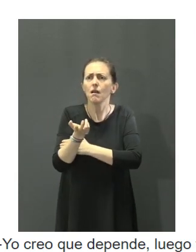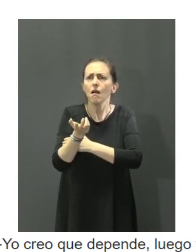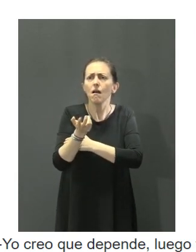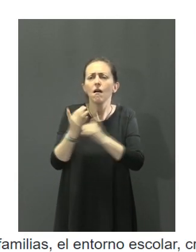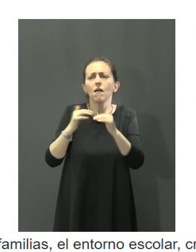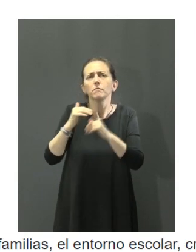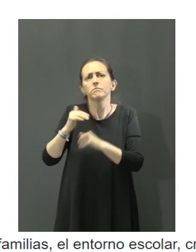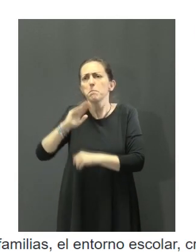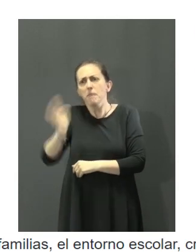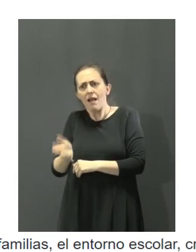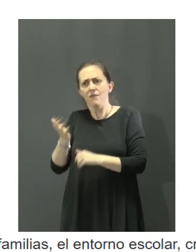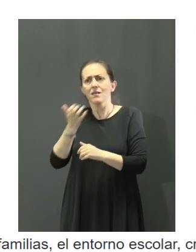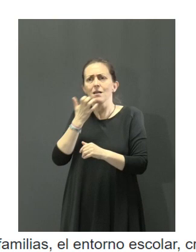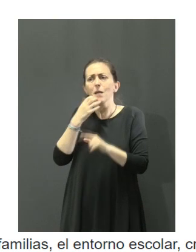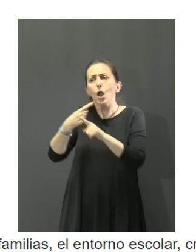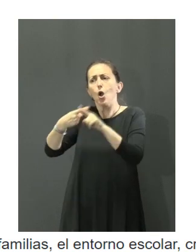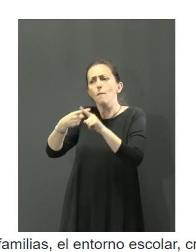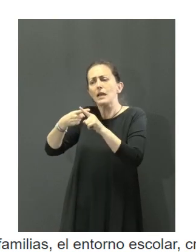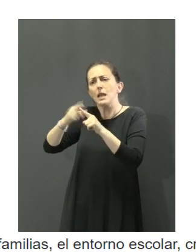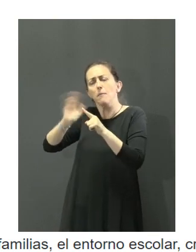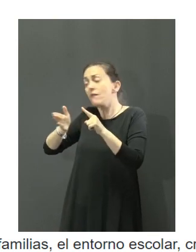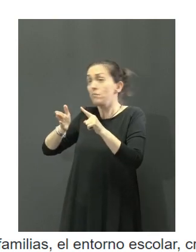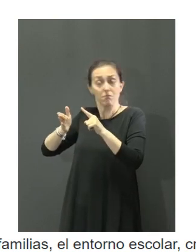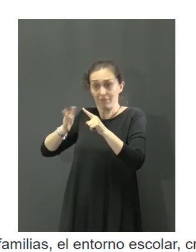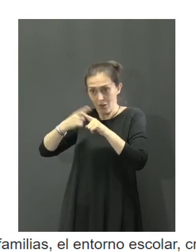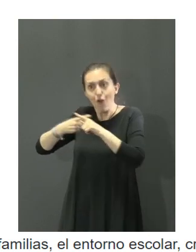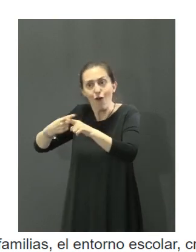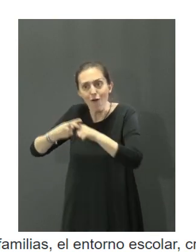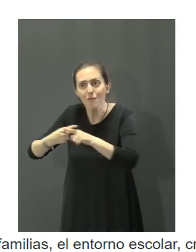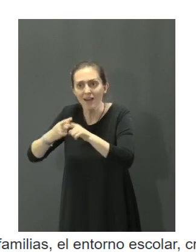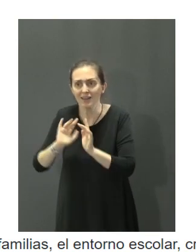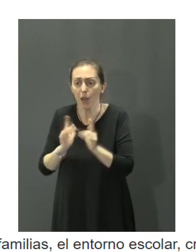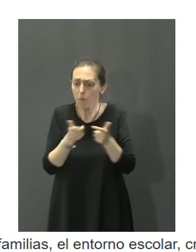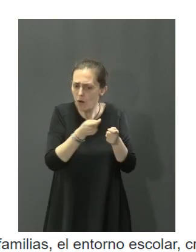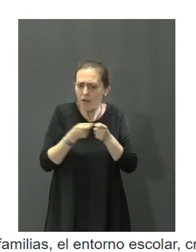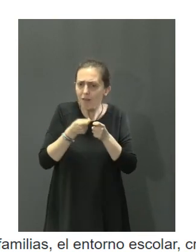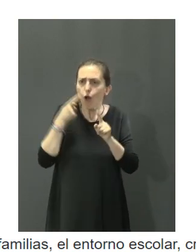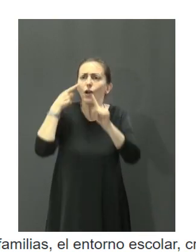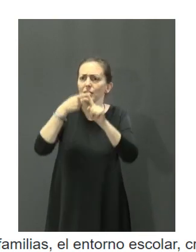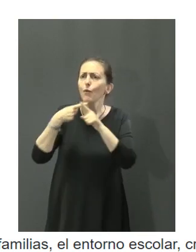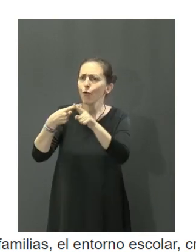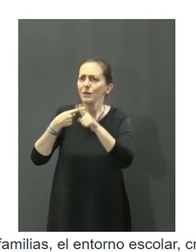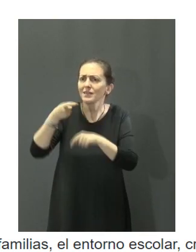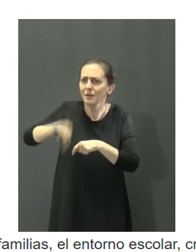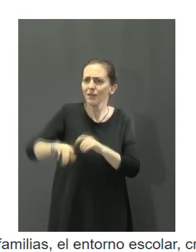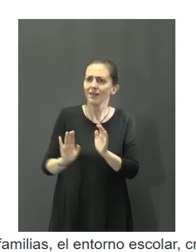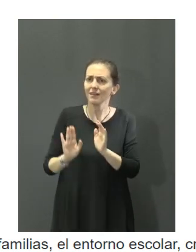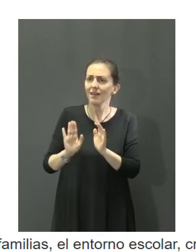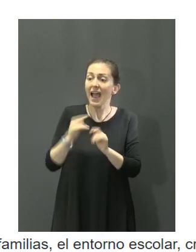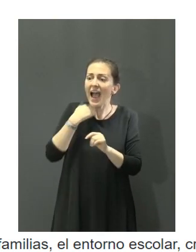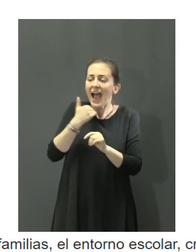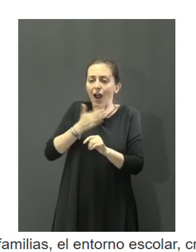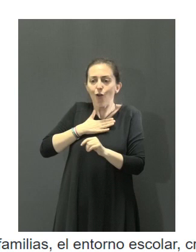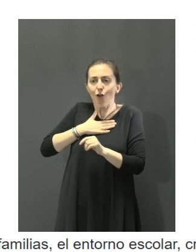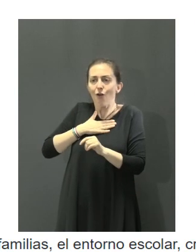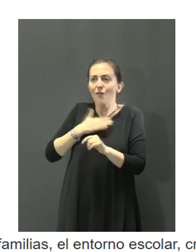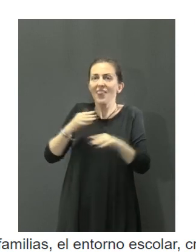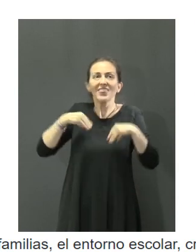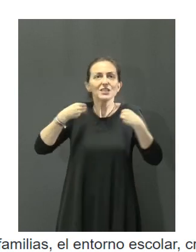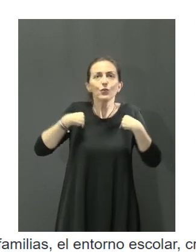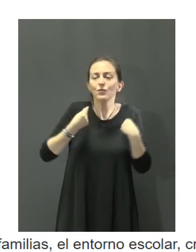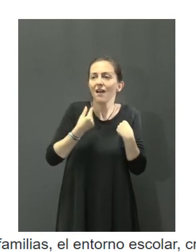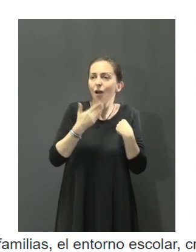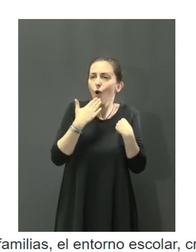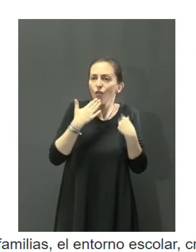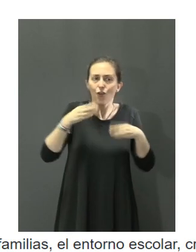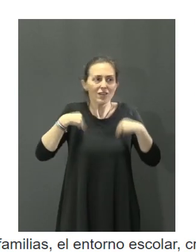detractor del compartir, que al final es lo que se pretende con los videojuegos también, compartir eso que nos hace disfrutar del